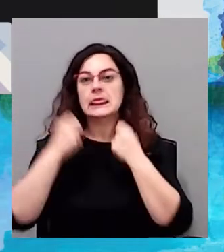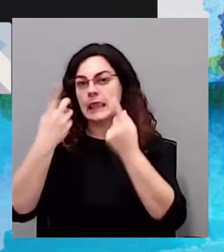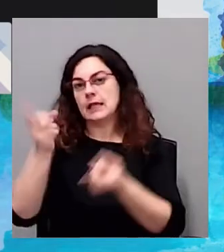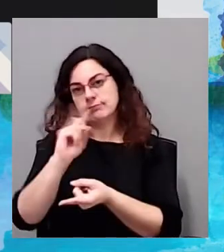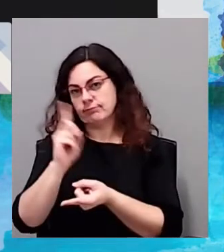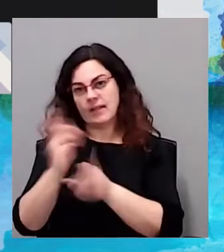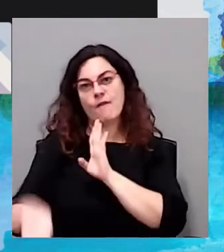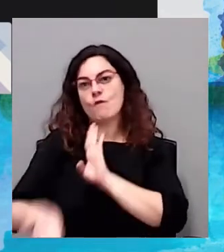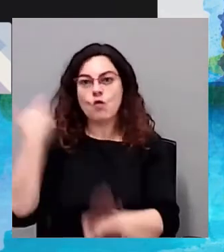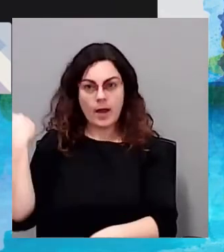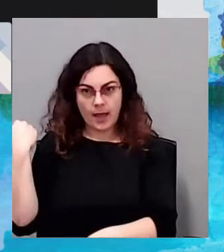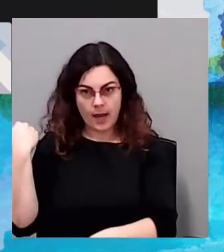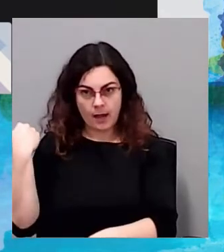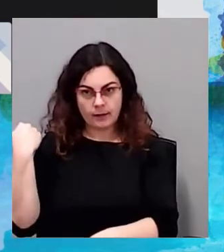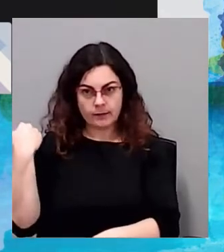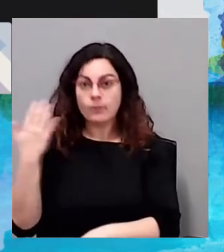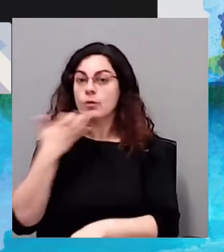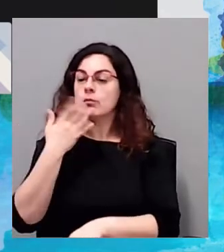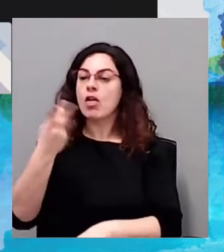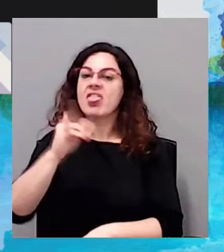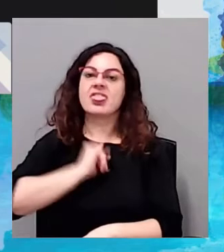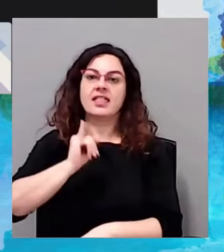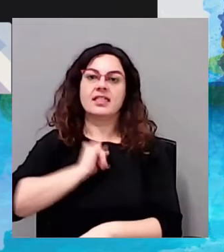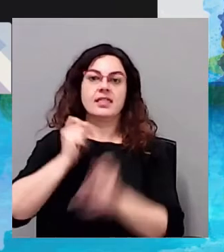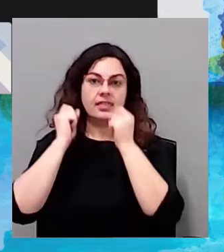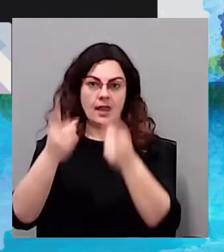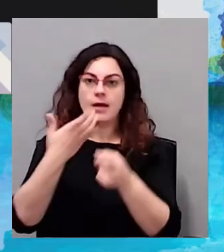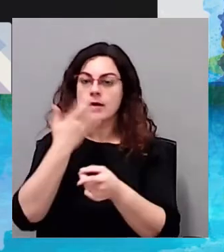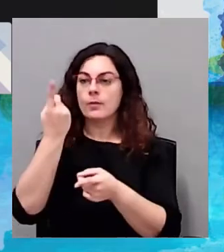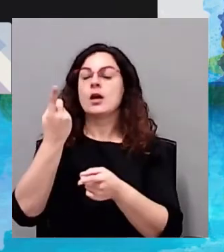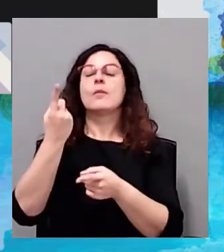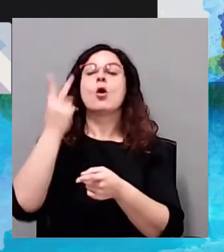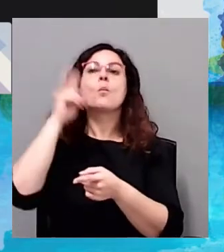lugar de identificar. O si hay que identificar, porque por ejemplo estamos en un museo de arqueología,